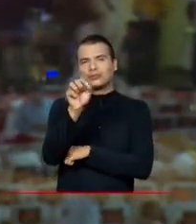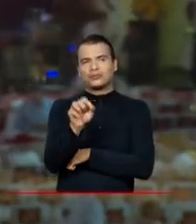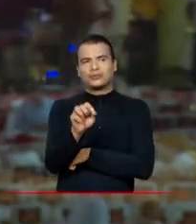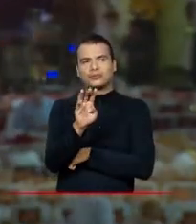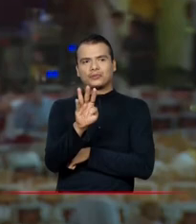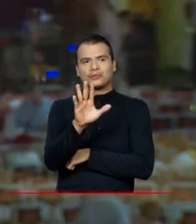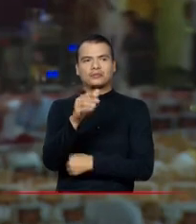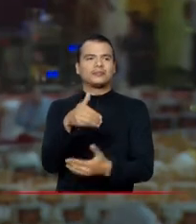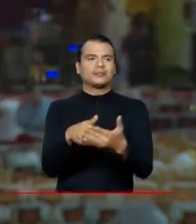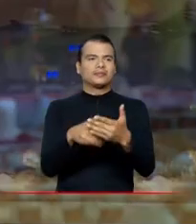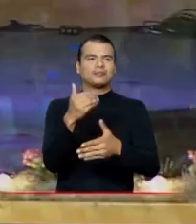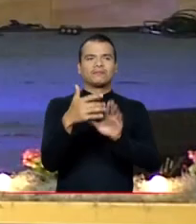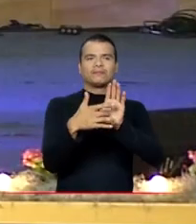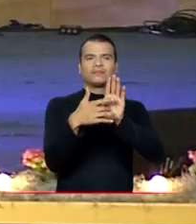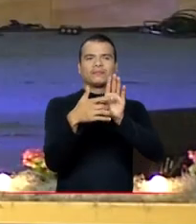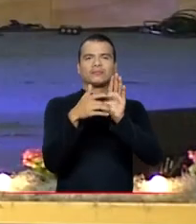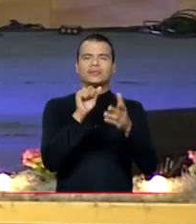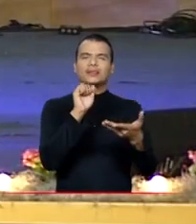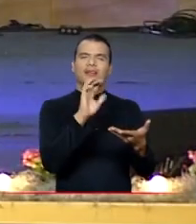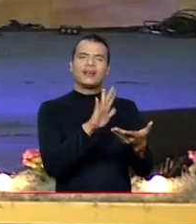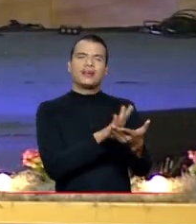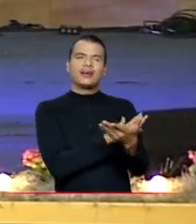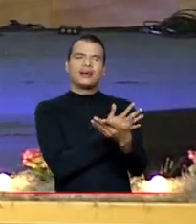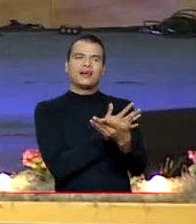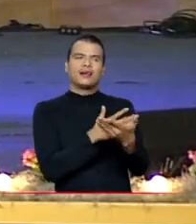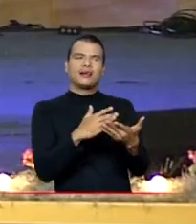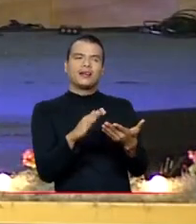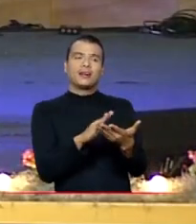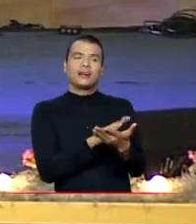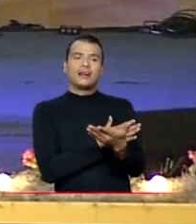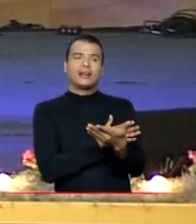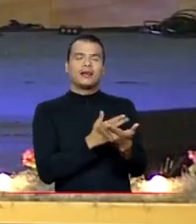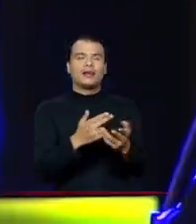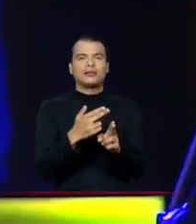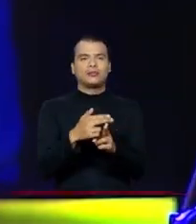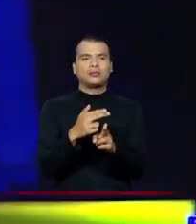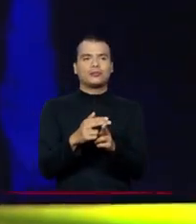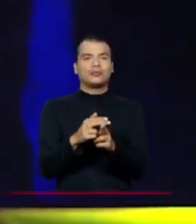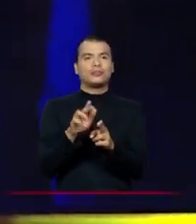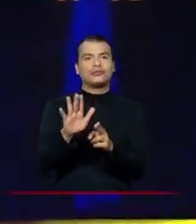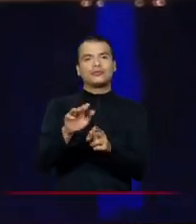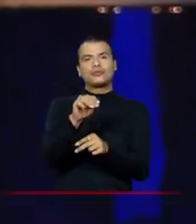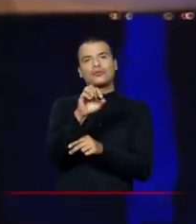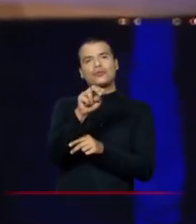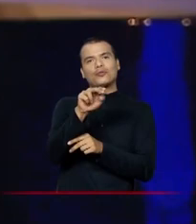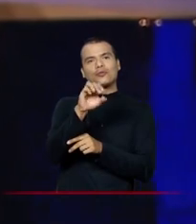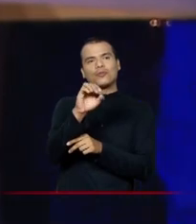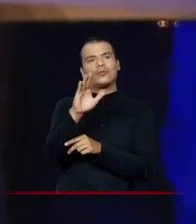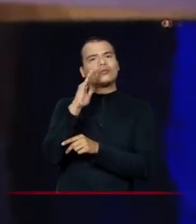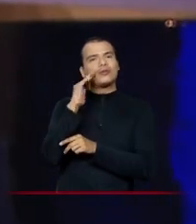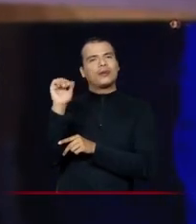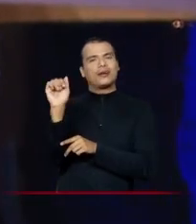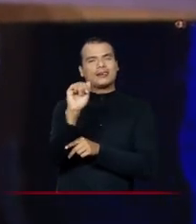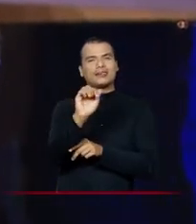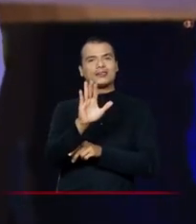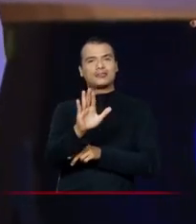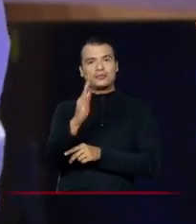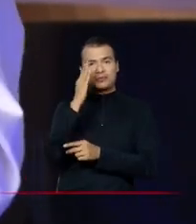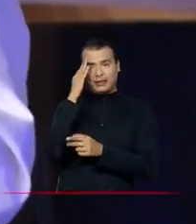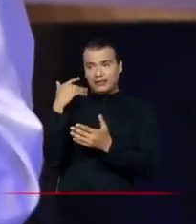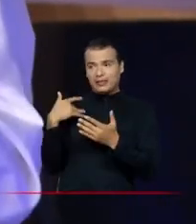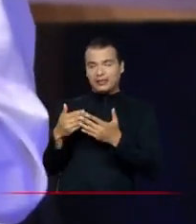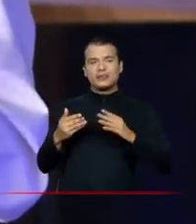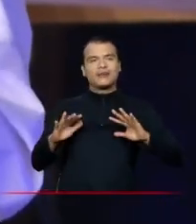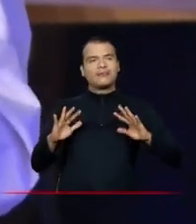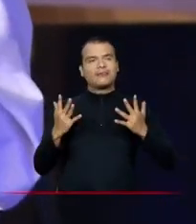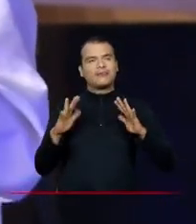iniciar con este gran concierto que tendremos, denominado Gran Concierto Las Mujeres del Mono, en el marco de esta edición número 50 del